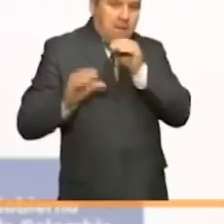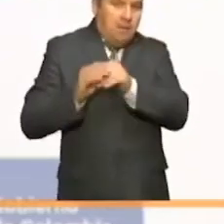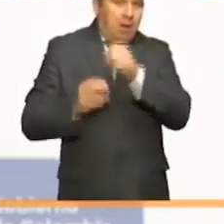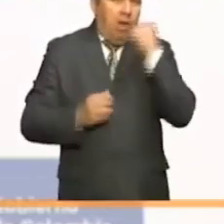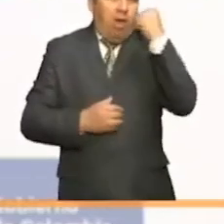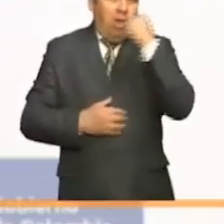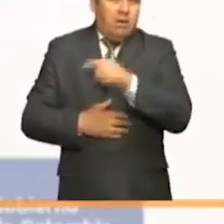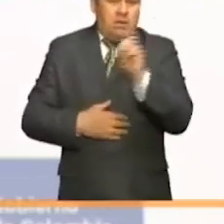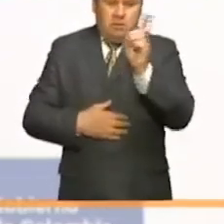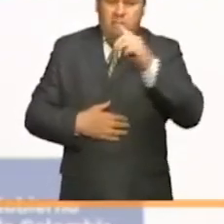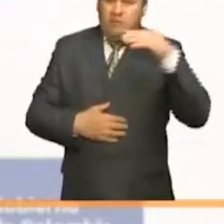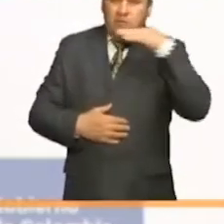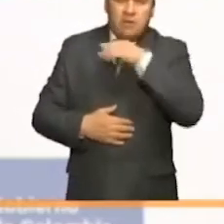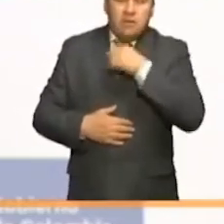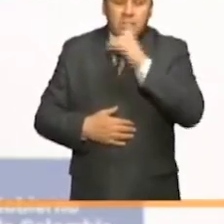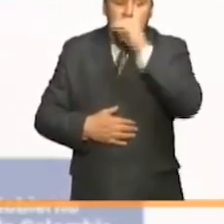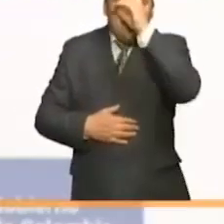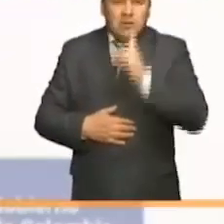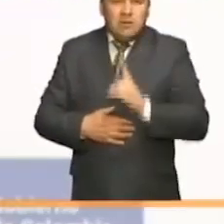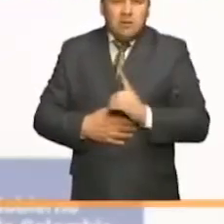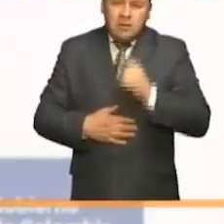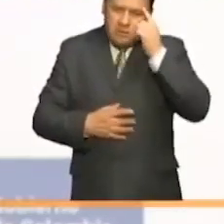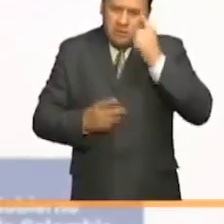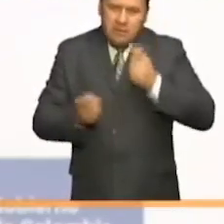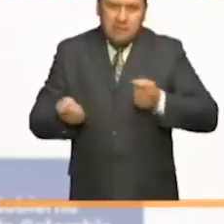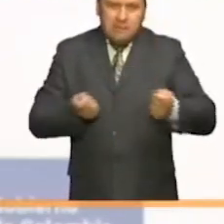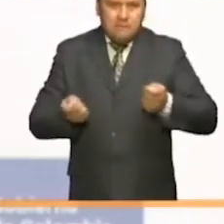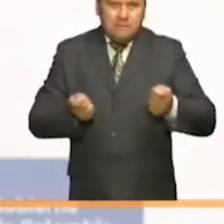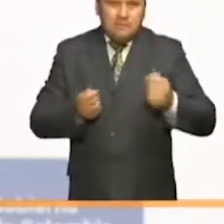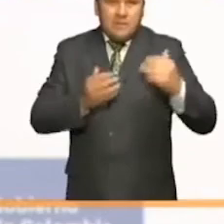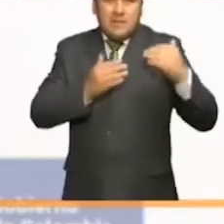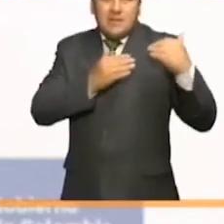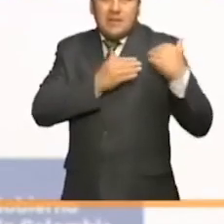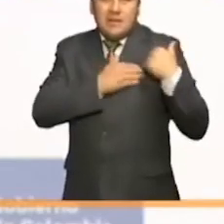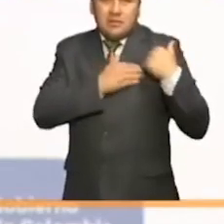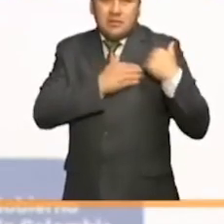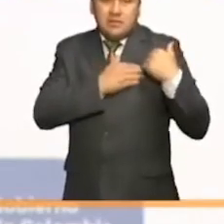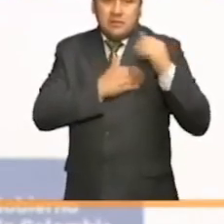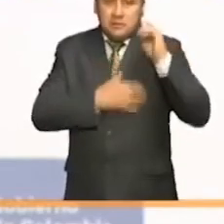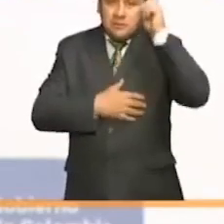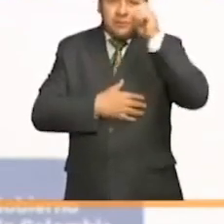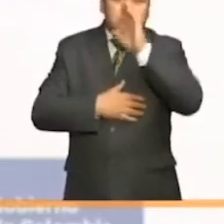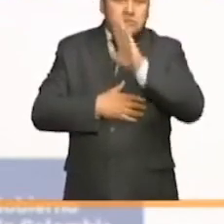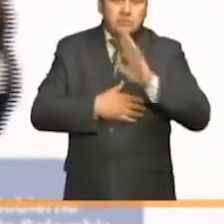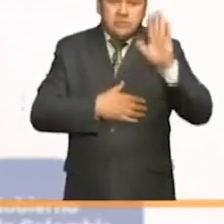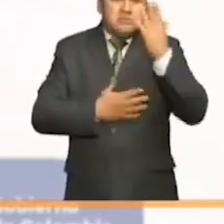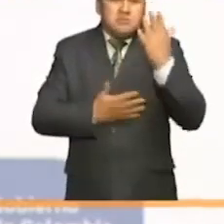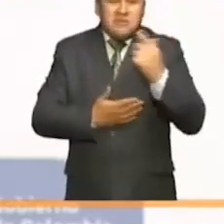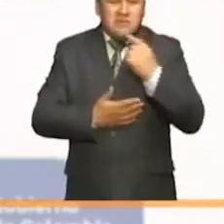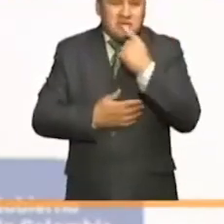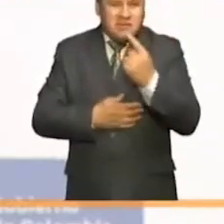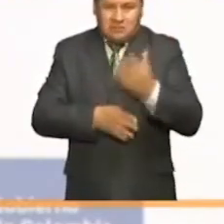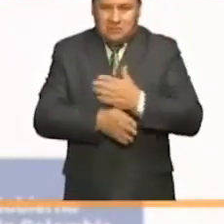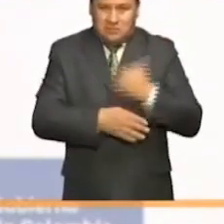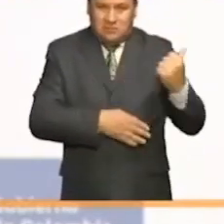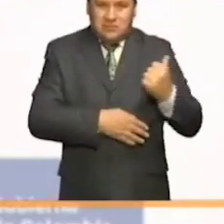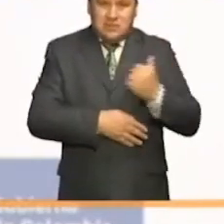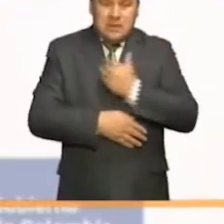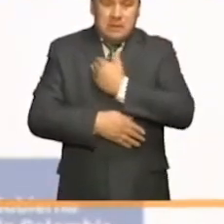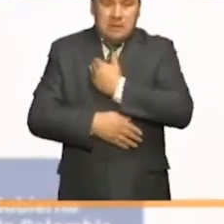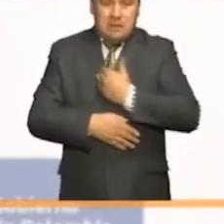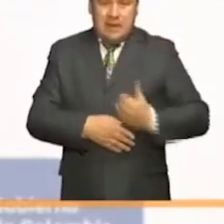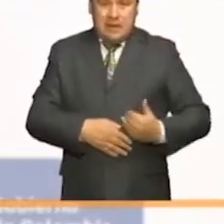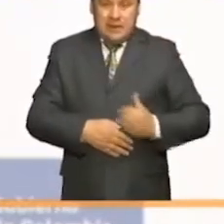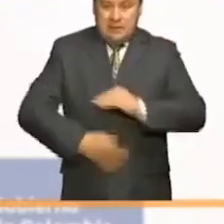vamos a ver en esta decisión en la estrategia y la responsabilidad el gobierno nacional está adquiriendo como acaba de decir el señor viceministro